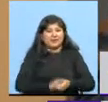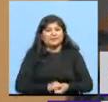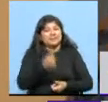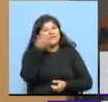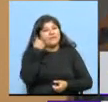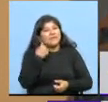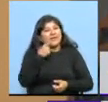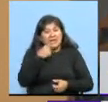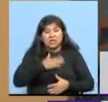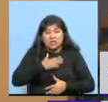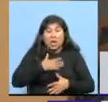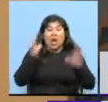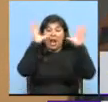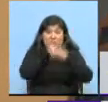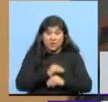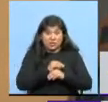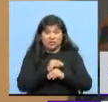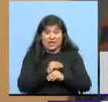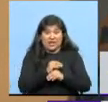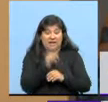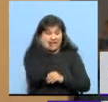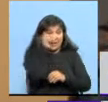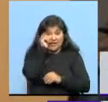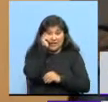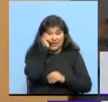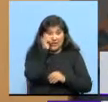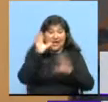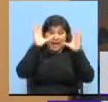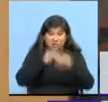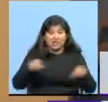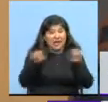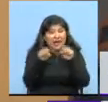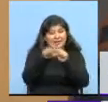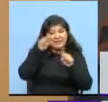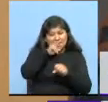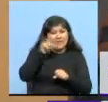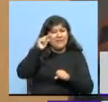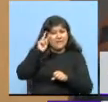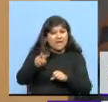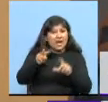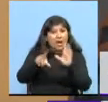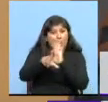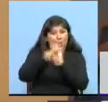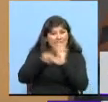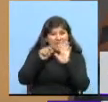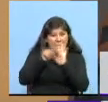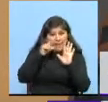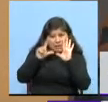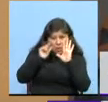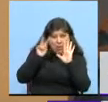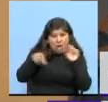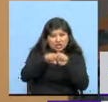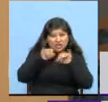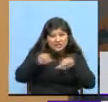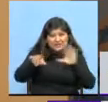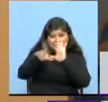yo anoté el número de teléfono a la noche acá en Canal 7, el número de WhatsApp, entonces yo lo anoté en mi teléfono y yo dije